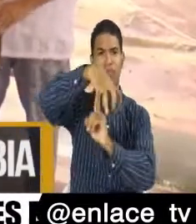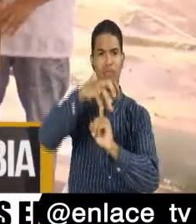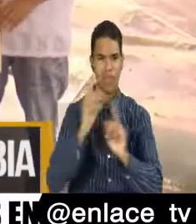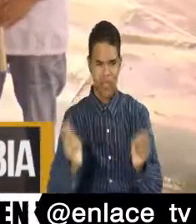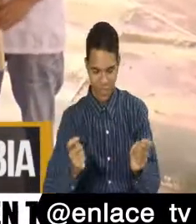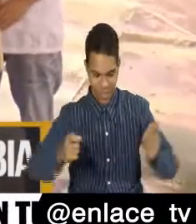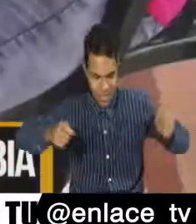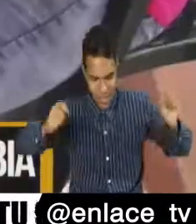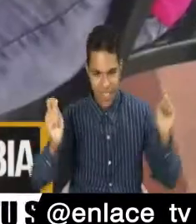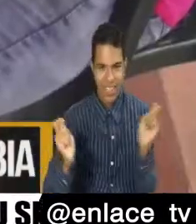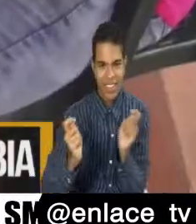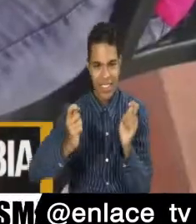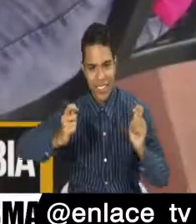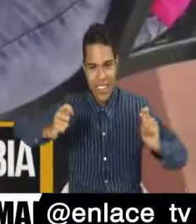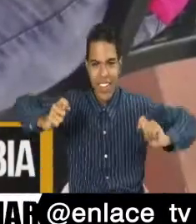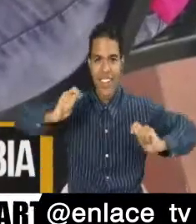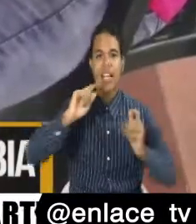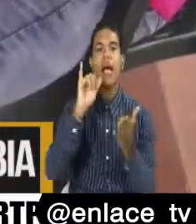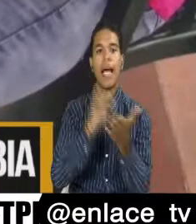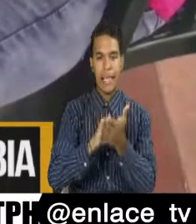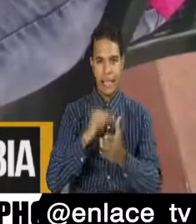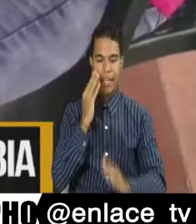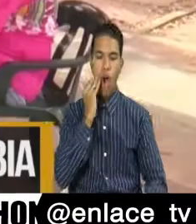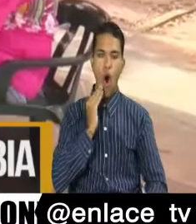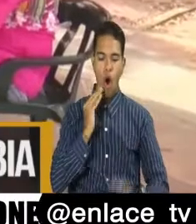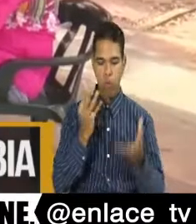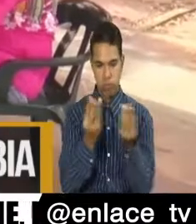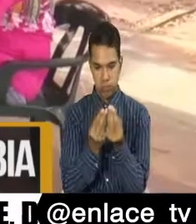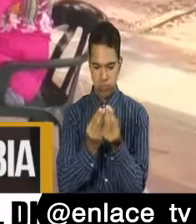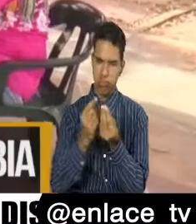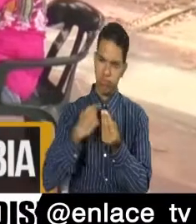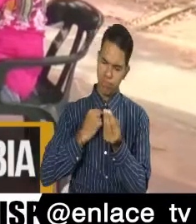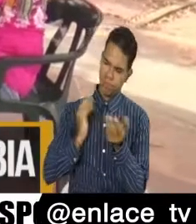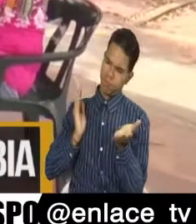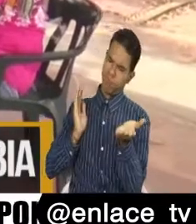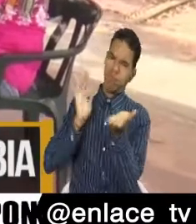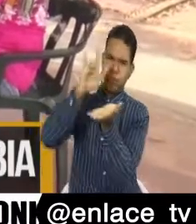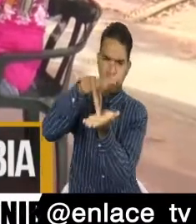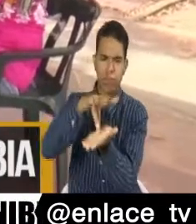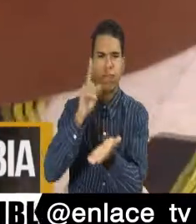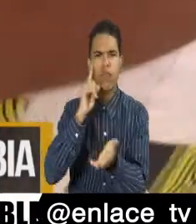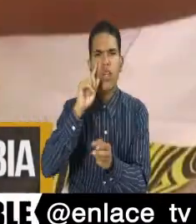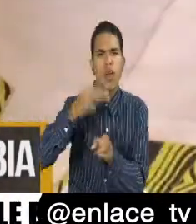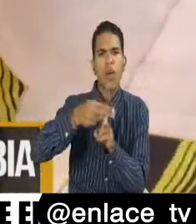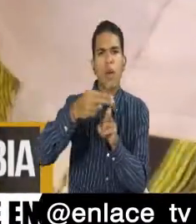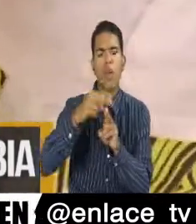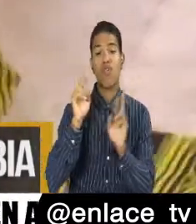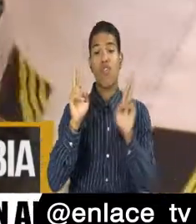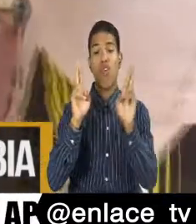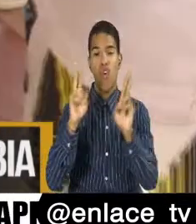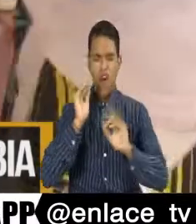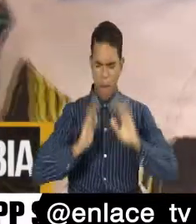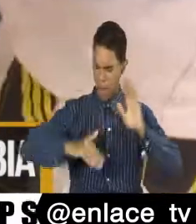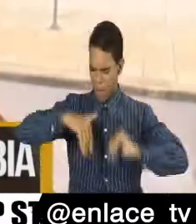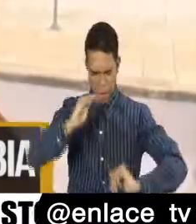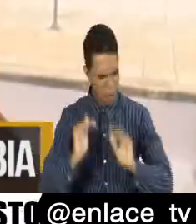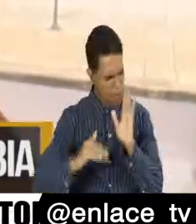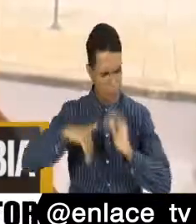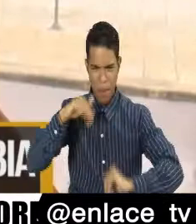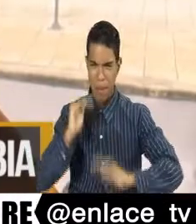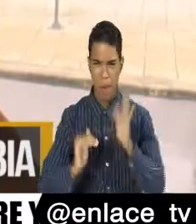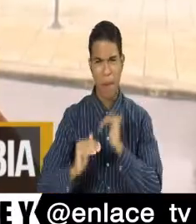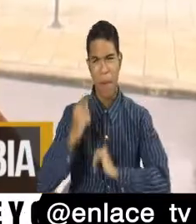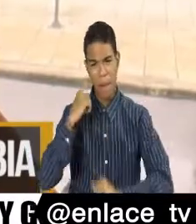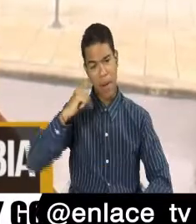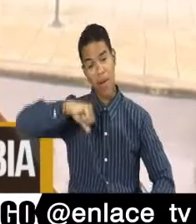Ellos serán los acompañantes de un grupo juvenil de danza del Puerto Petrolero, donde por supuesto esperan hacer una buena representación. El grupo ya tiene como